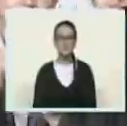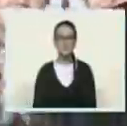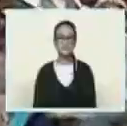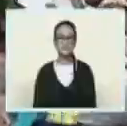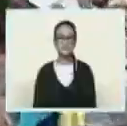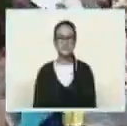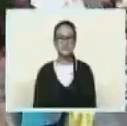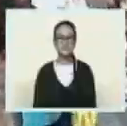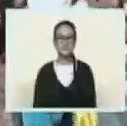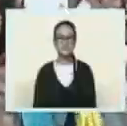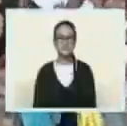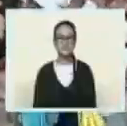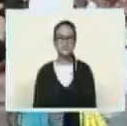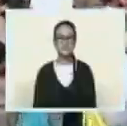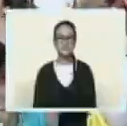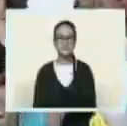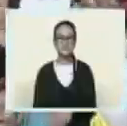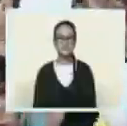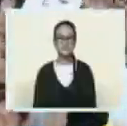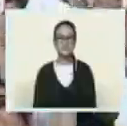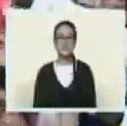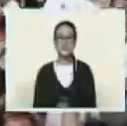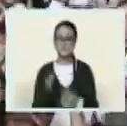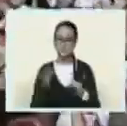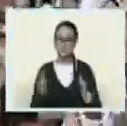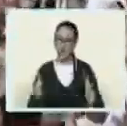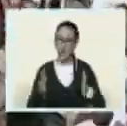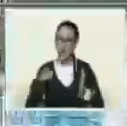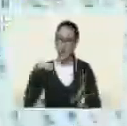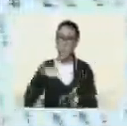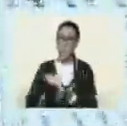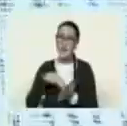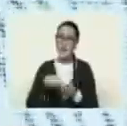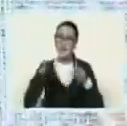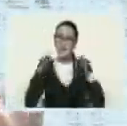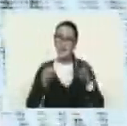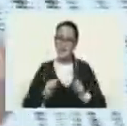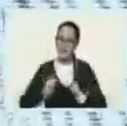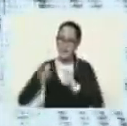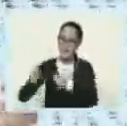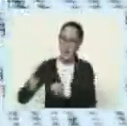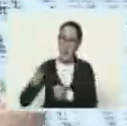Elías, entregas el juego ganado en Miranda, compadre.